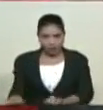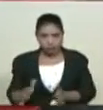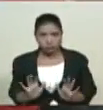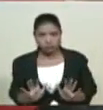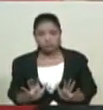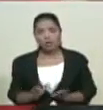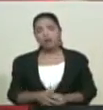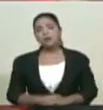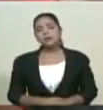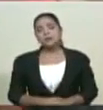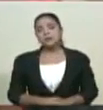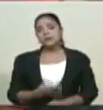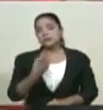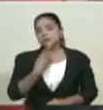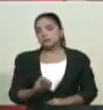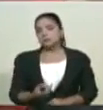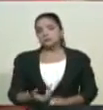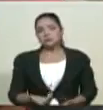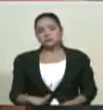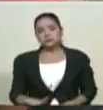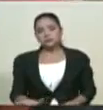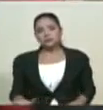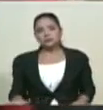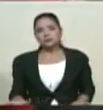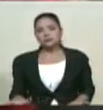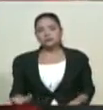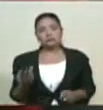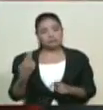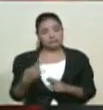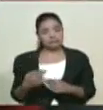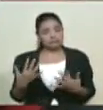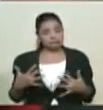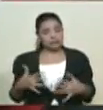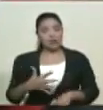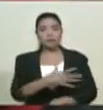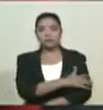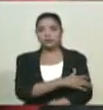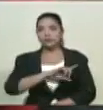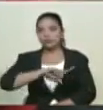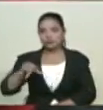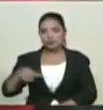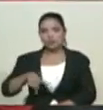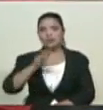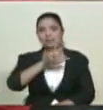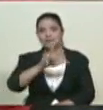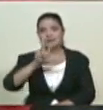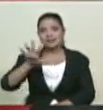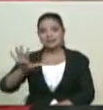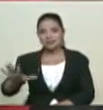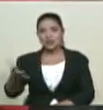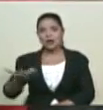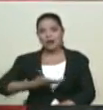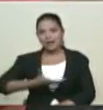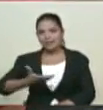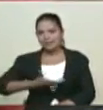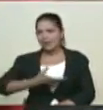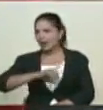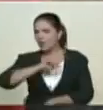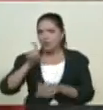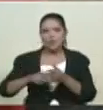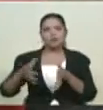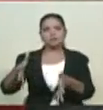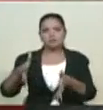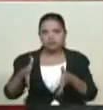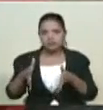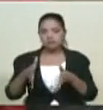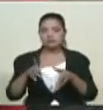que se corre el enorme riesgo para la oposición que tengamos las 335 alcaldías, lo hago basado en números, en